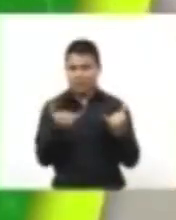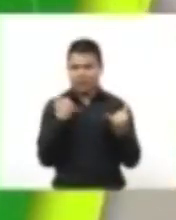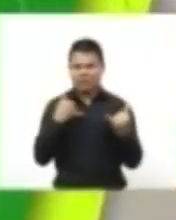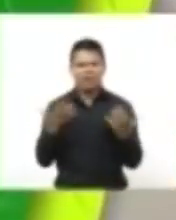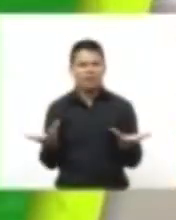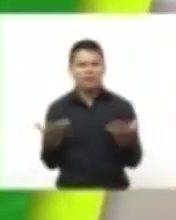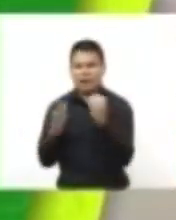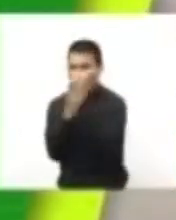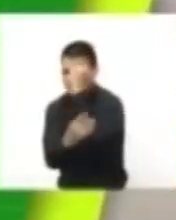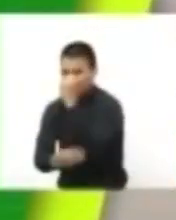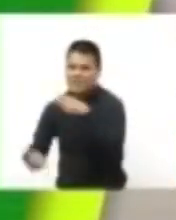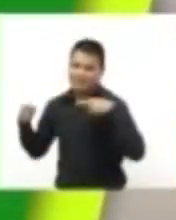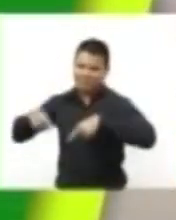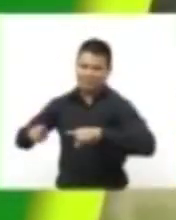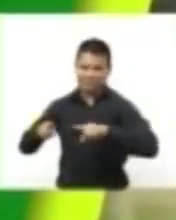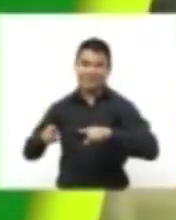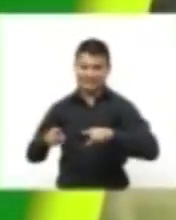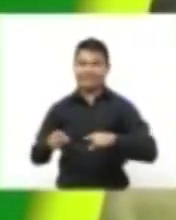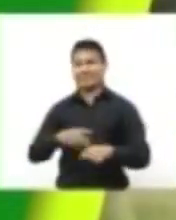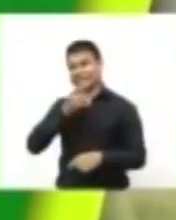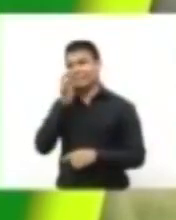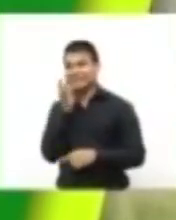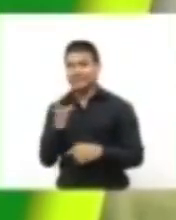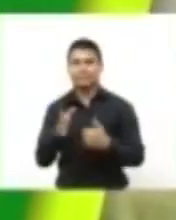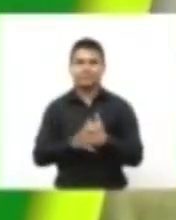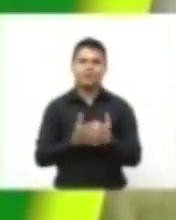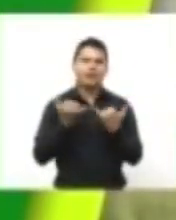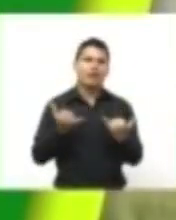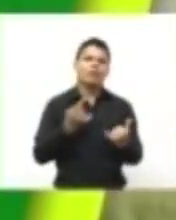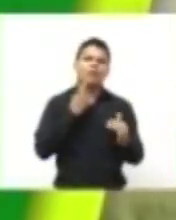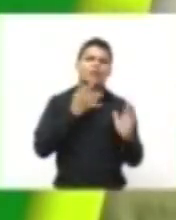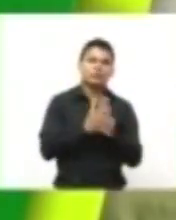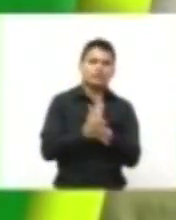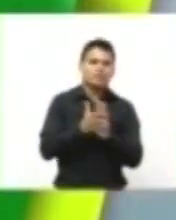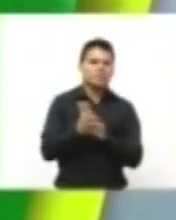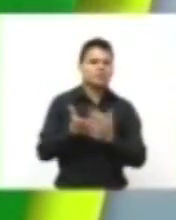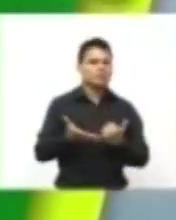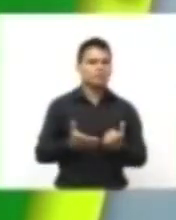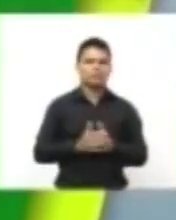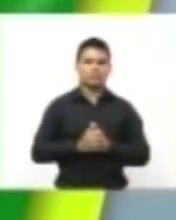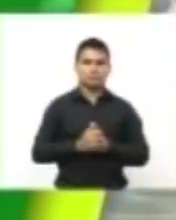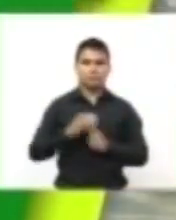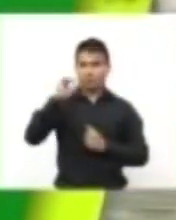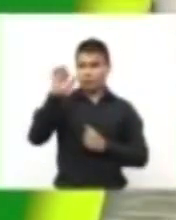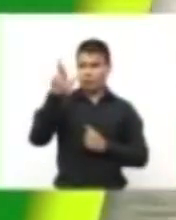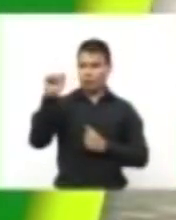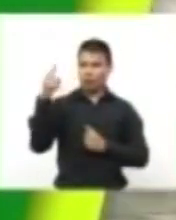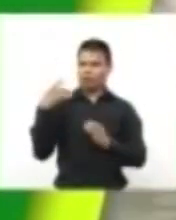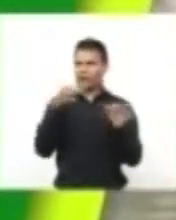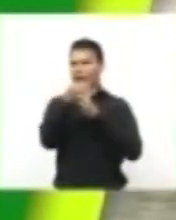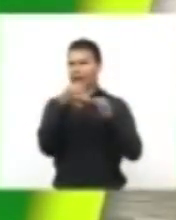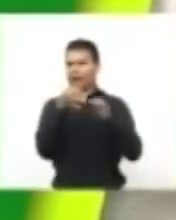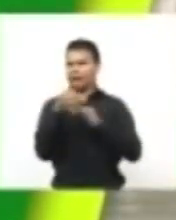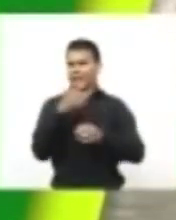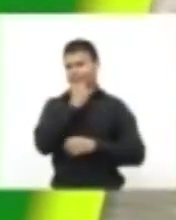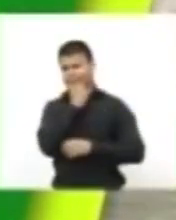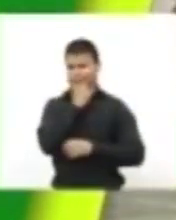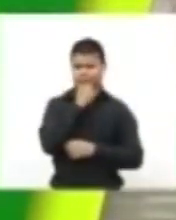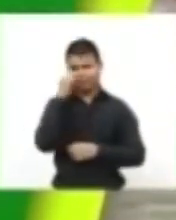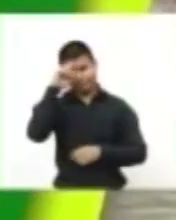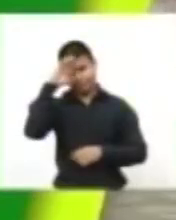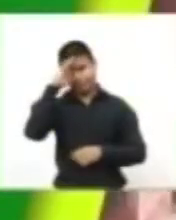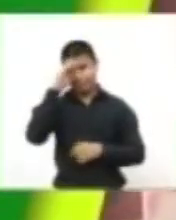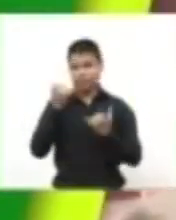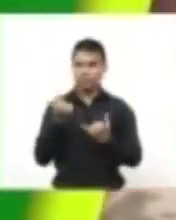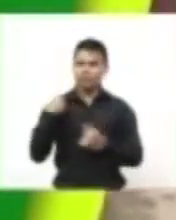Colombia. Explicaciones del ministro de Defensa sobre la OTAN no convencen. Desde Venezuela vino a buscar su futuro y solo encontró